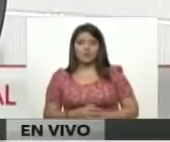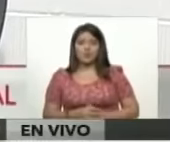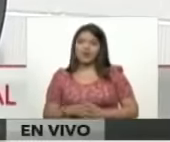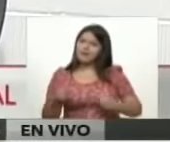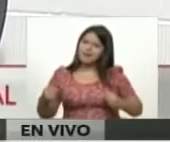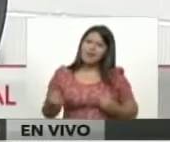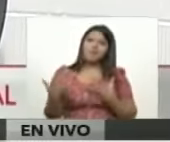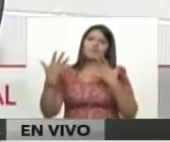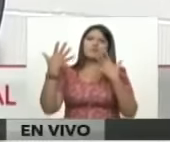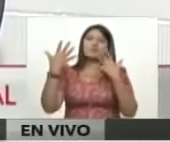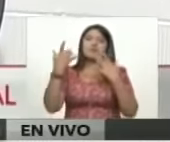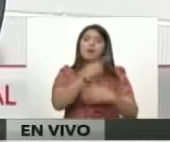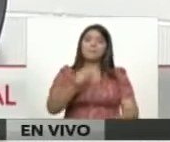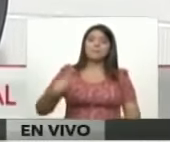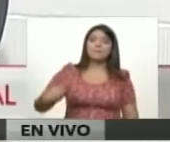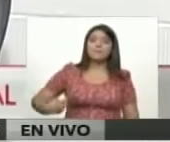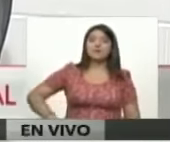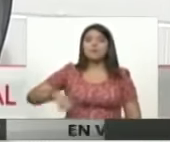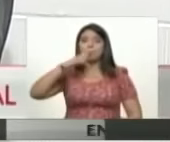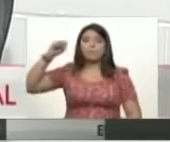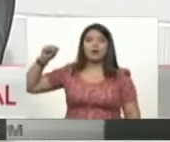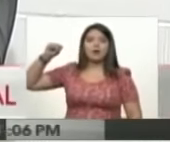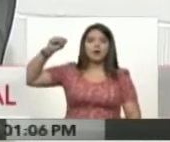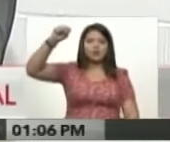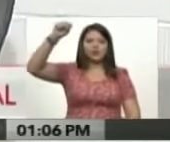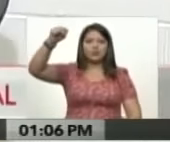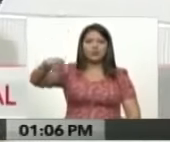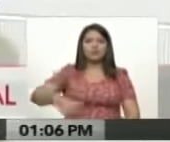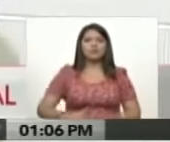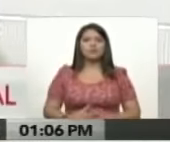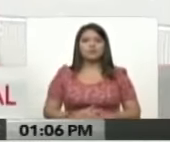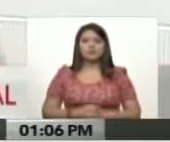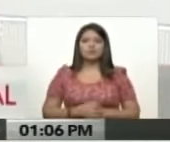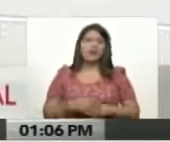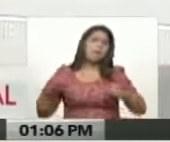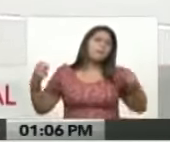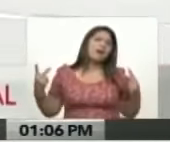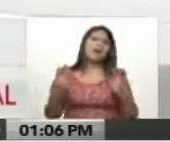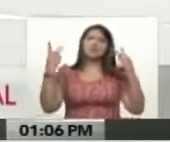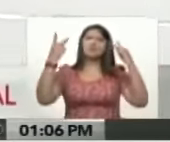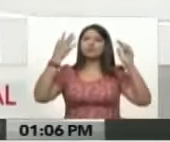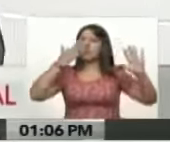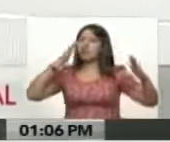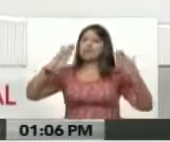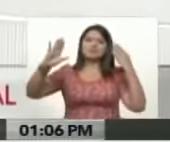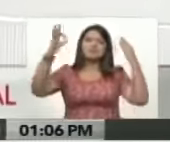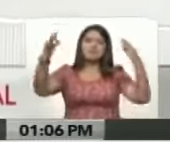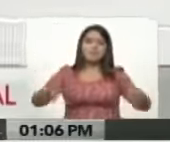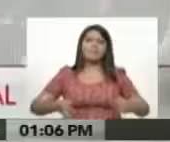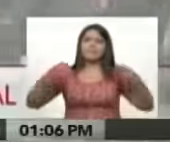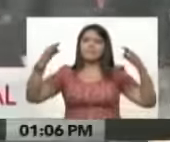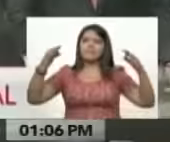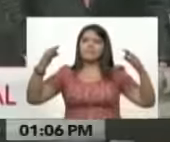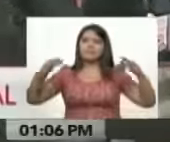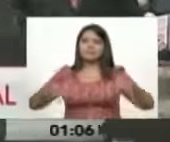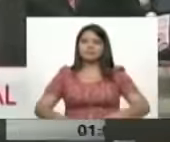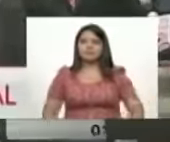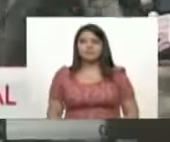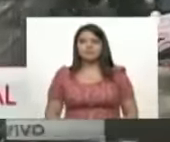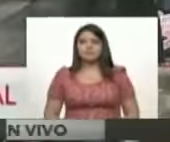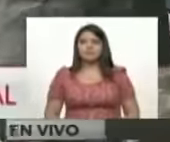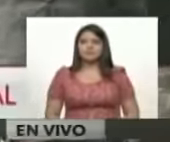viva el presidente Nicolás Maduro! ¡Hasta la victoria siempre!